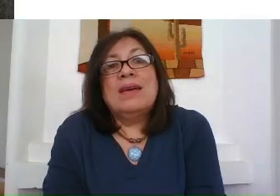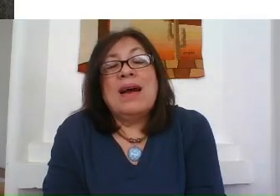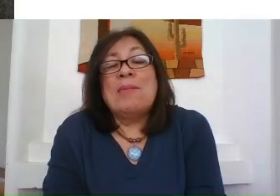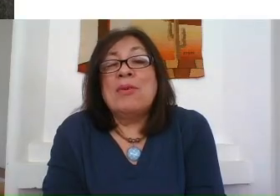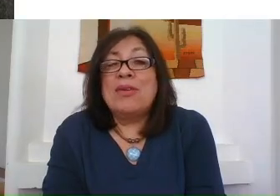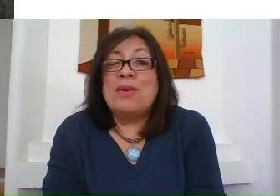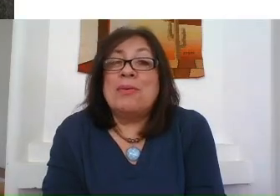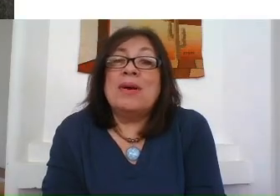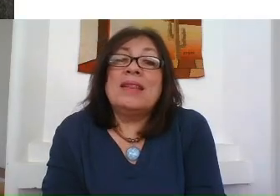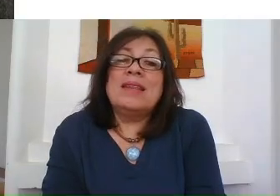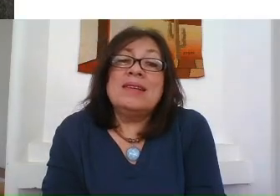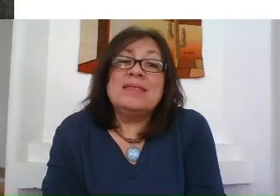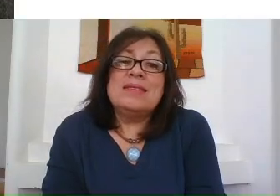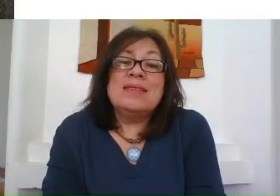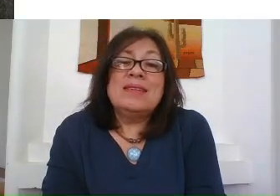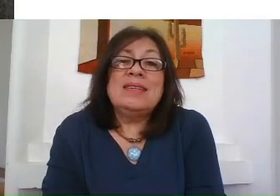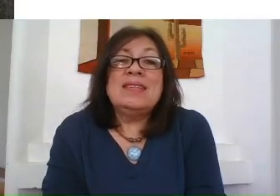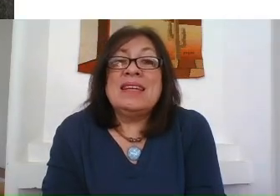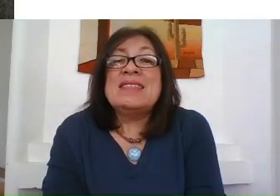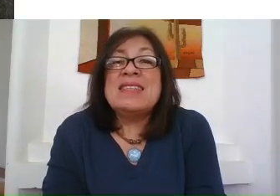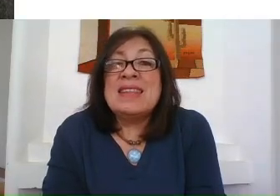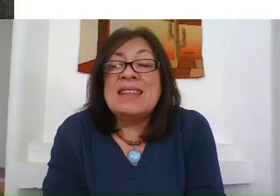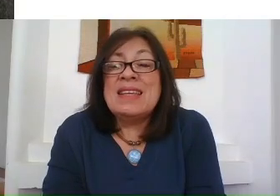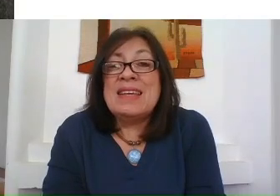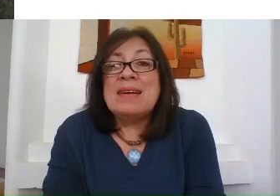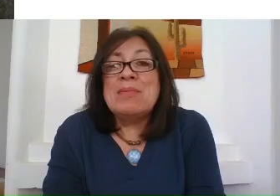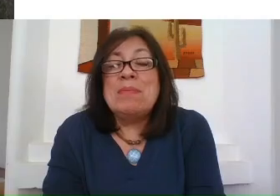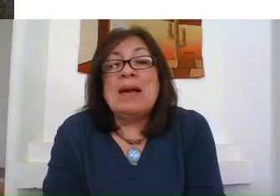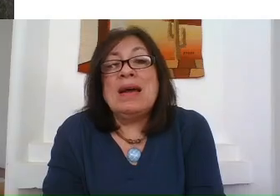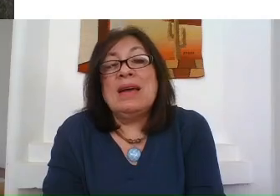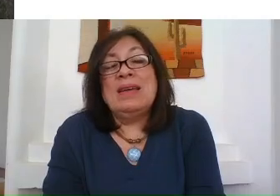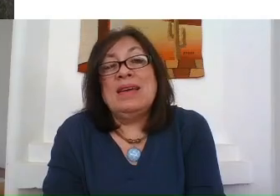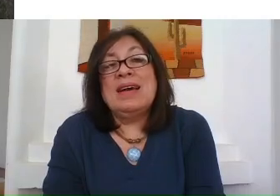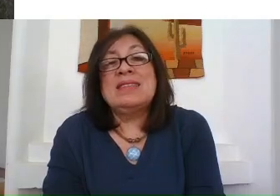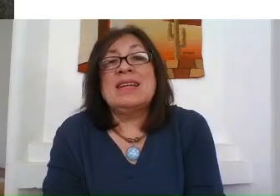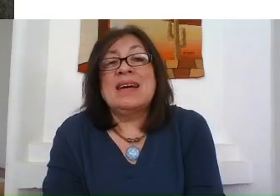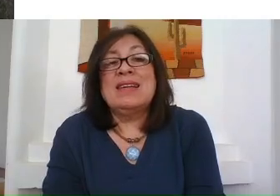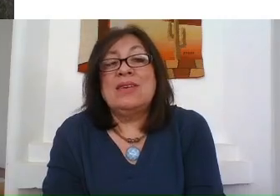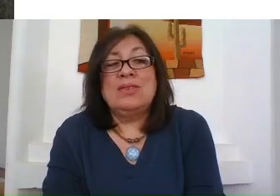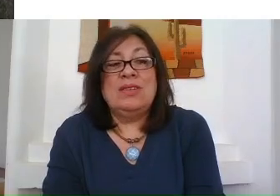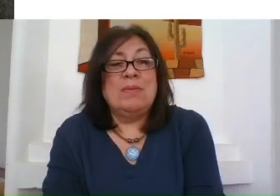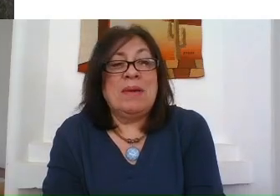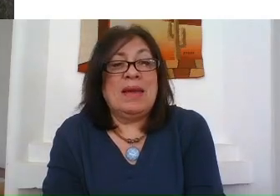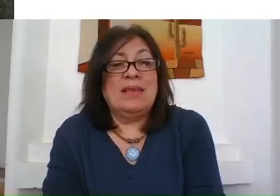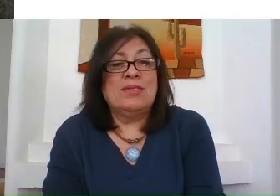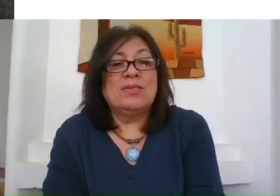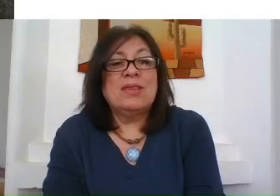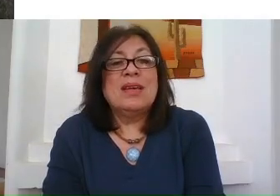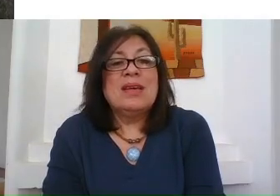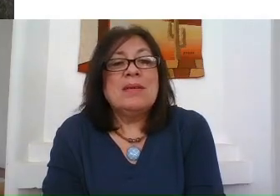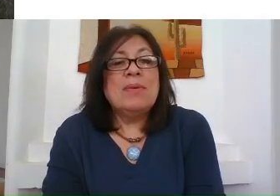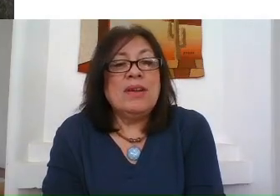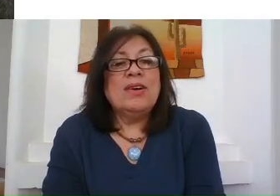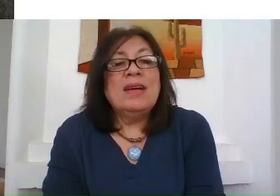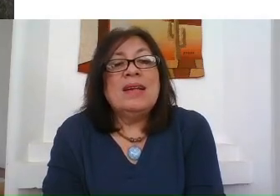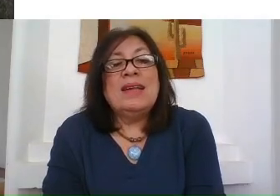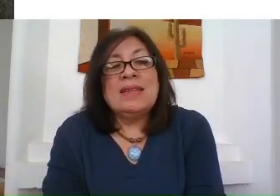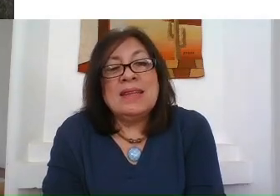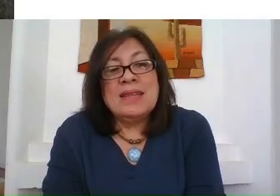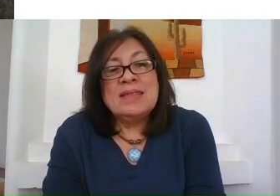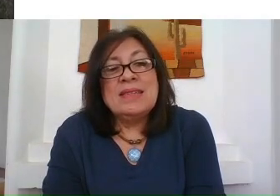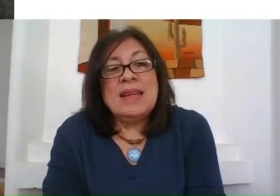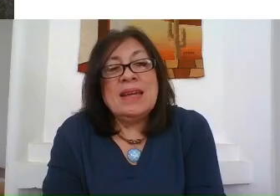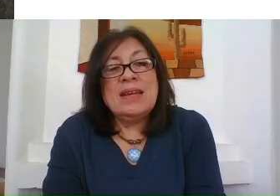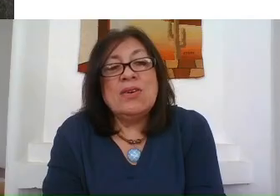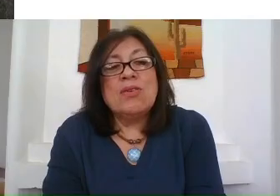eh, a modo de juguetes interesantes, digamos, para acercarle a los niños pequeños. Bueno,